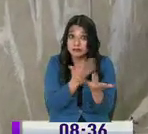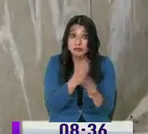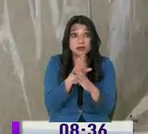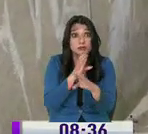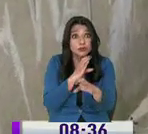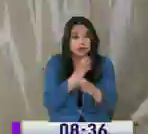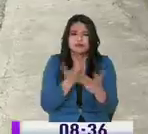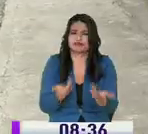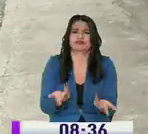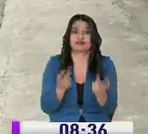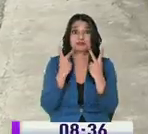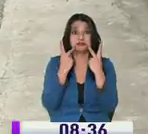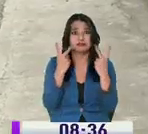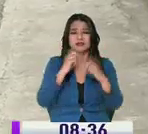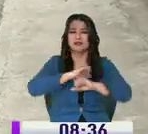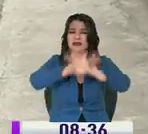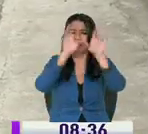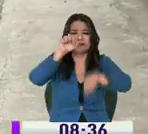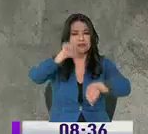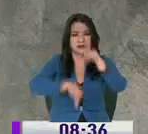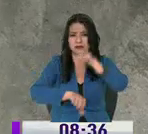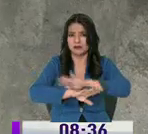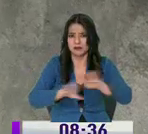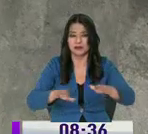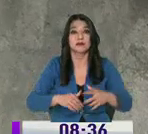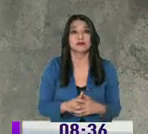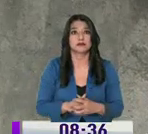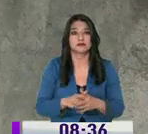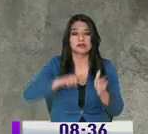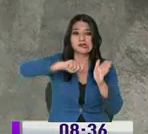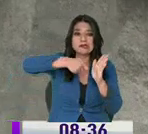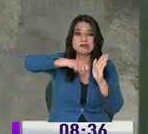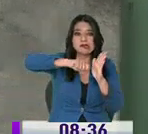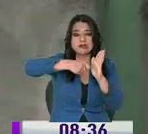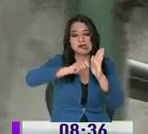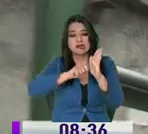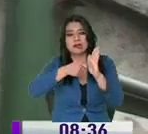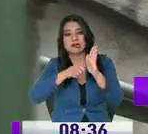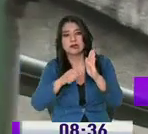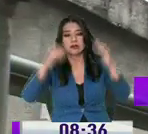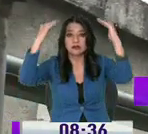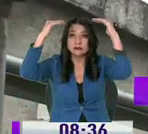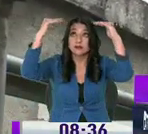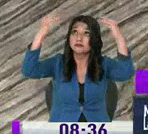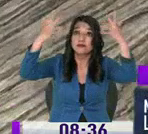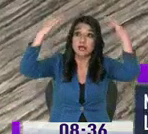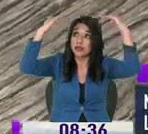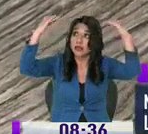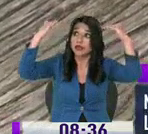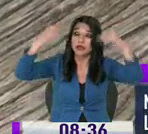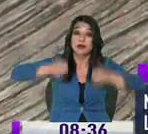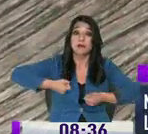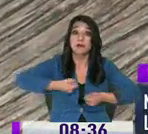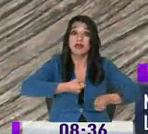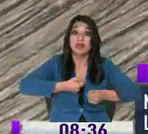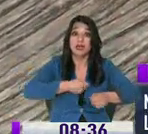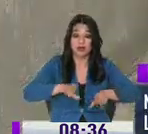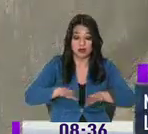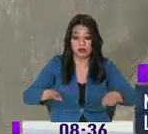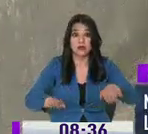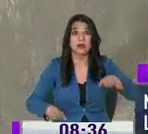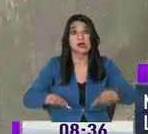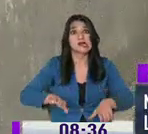Al acercarse es visible el deterioro del sitio. Hay tornillos desprendidos, no hay cubierta y la madera que servía como banca está